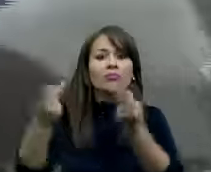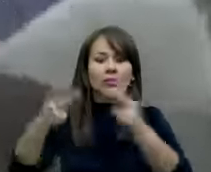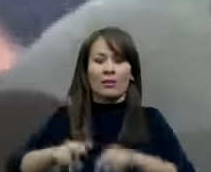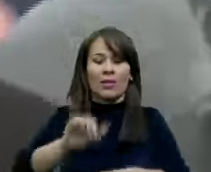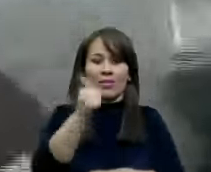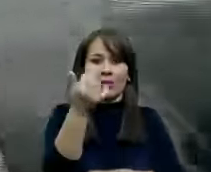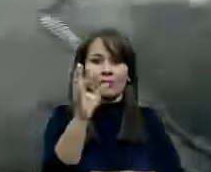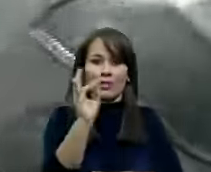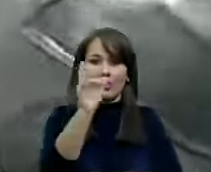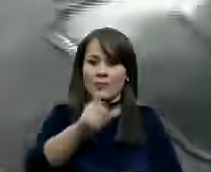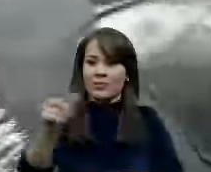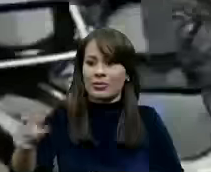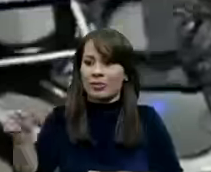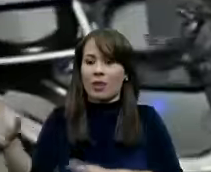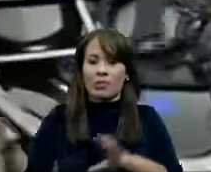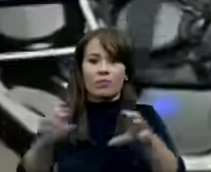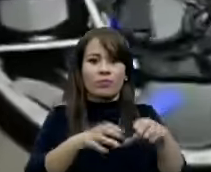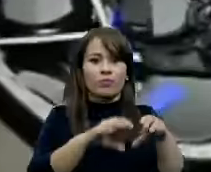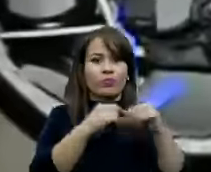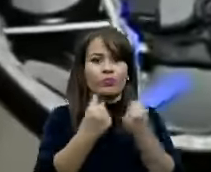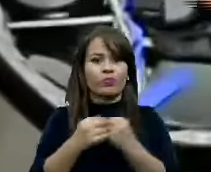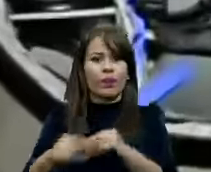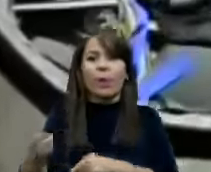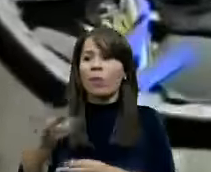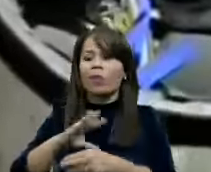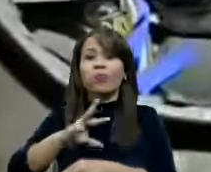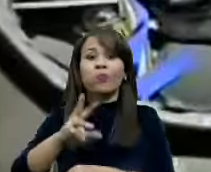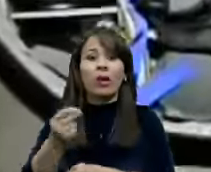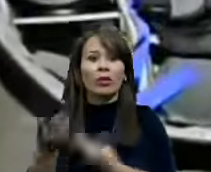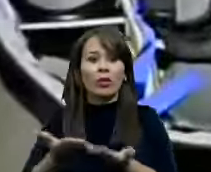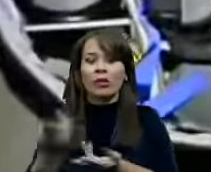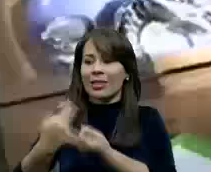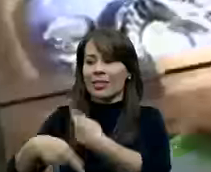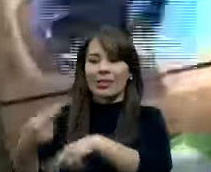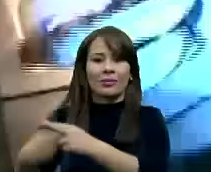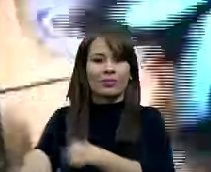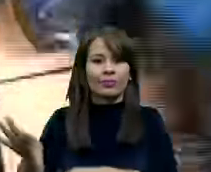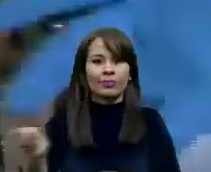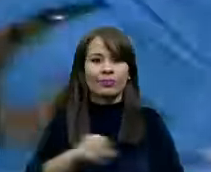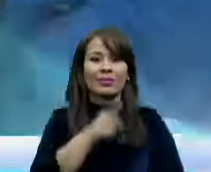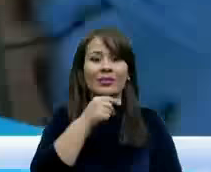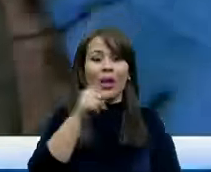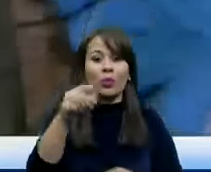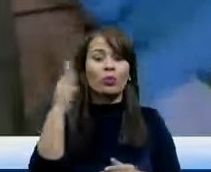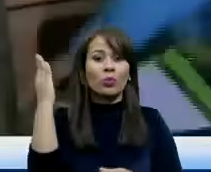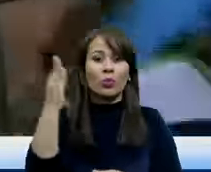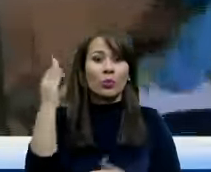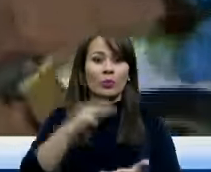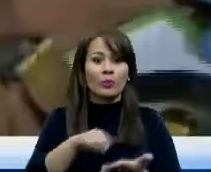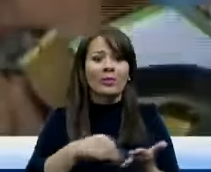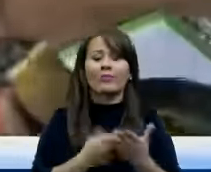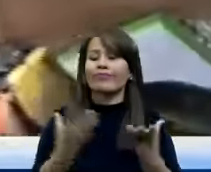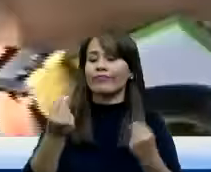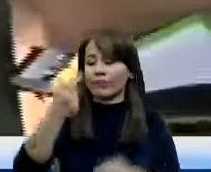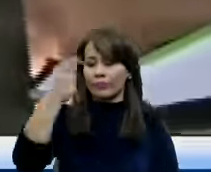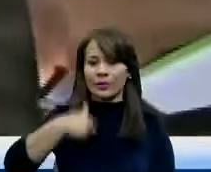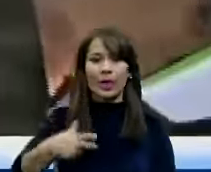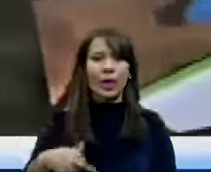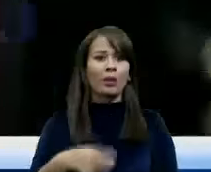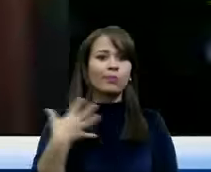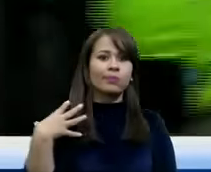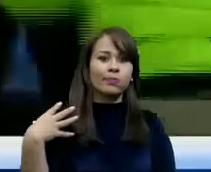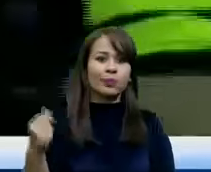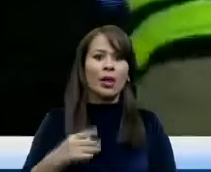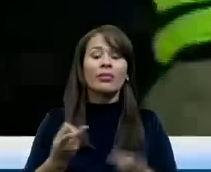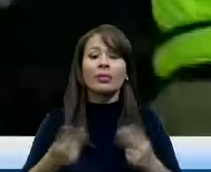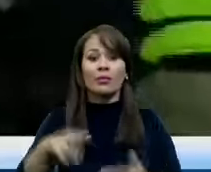se dedicaba al robo a mano armada y a centros comerciales. En Tungurahua y Manabí los robos a personas eran los más frecuentes. Además, en